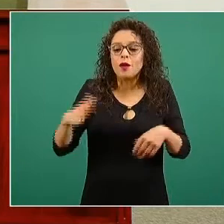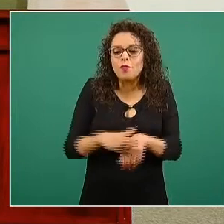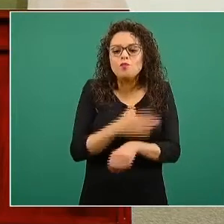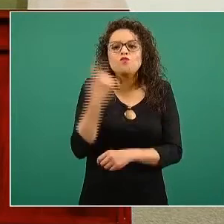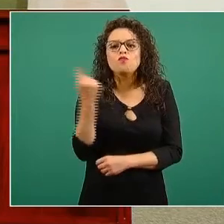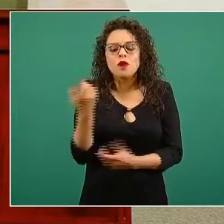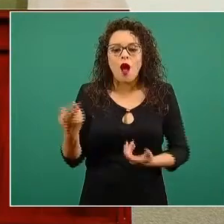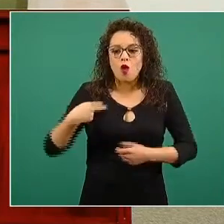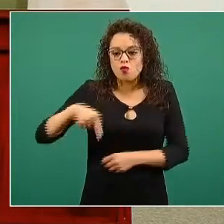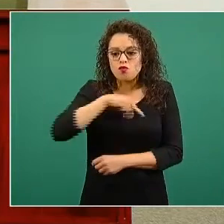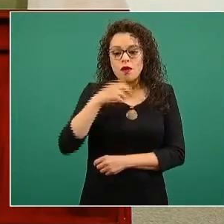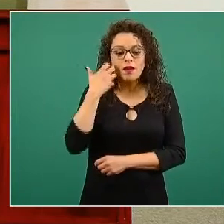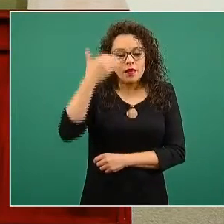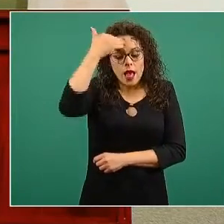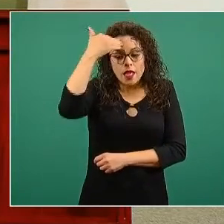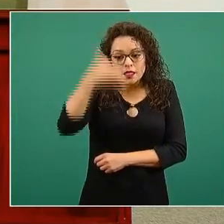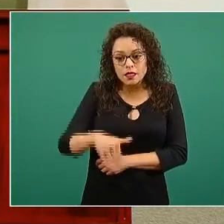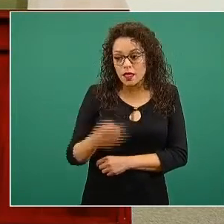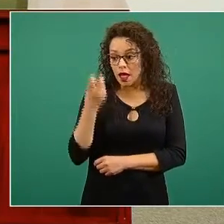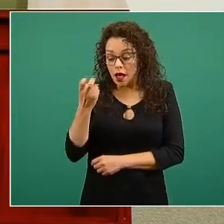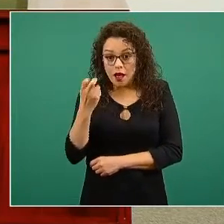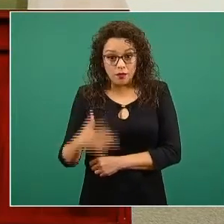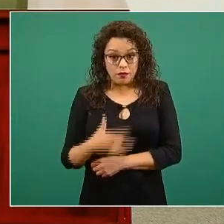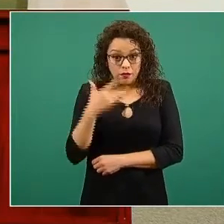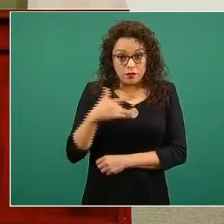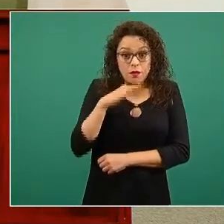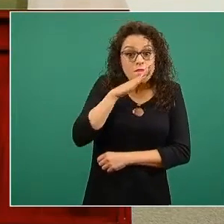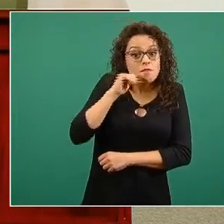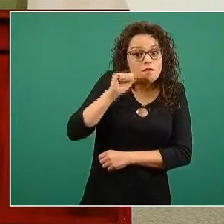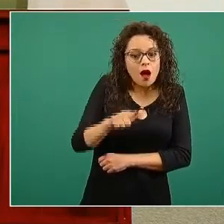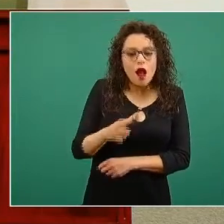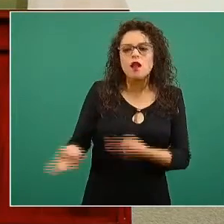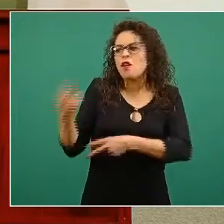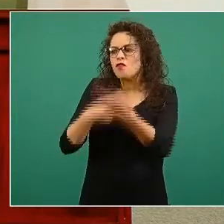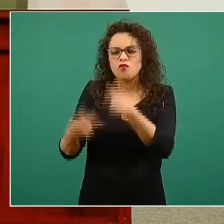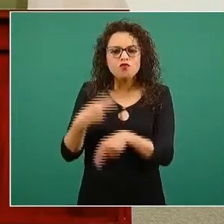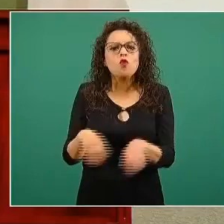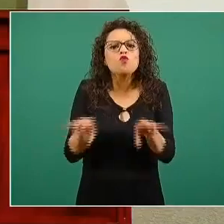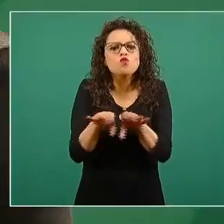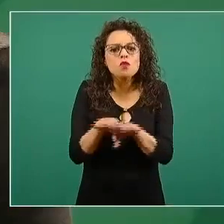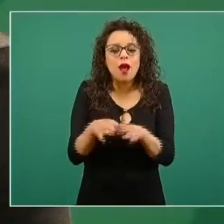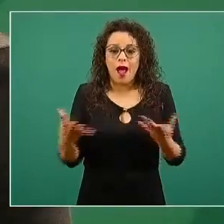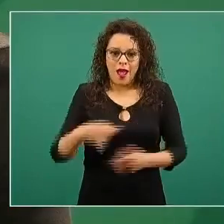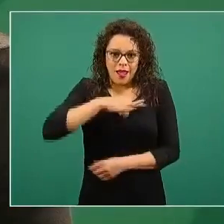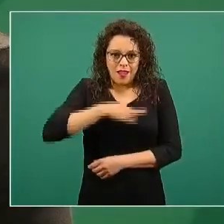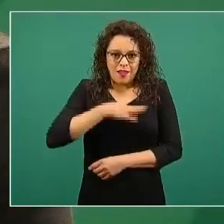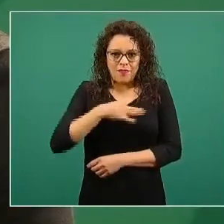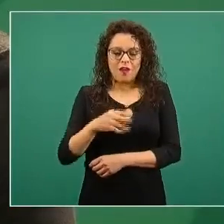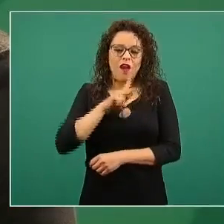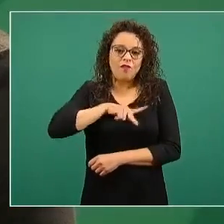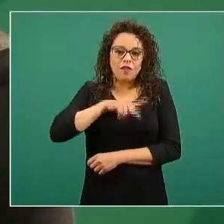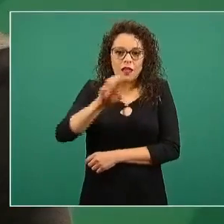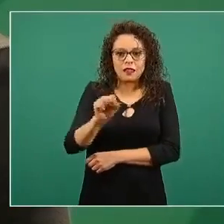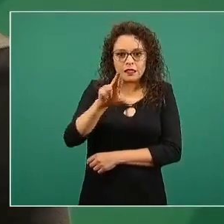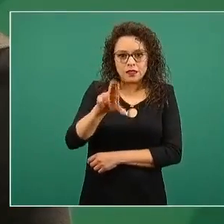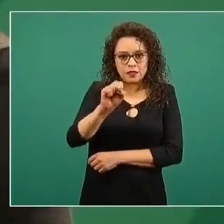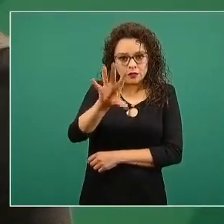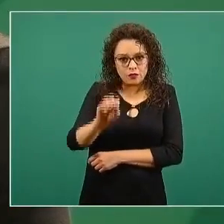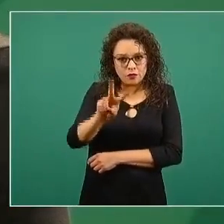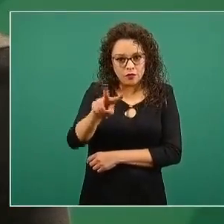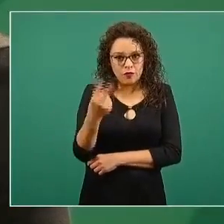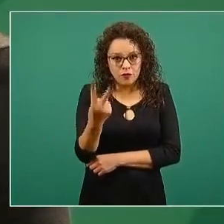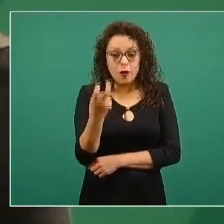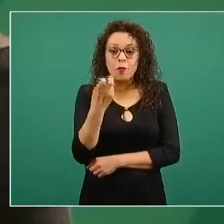saber es si esos signos o síntomas de enfermedad están siendo producidos por una infección del virus SARS-CoV-2 y por lo tanto la persona tiene